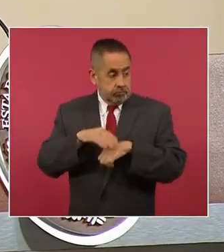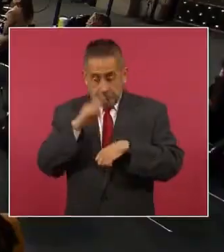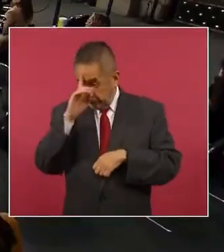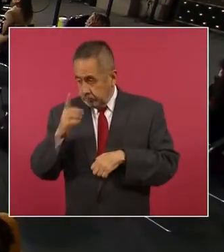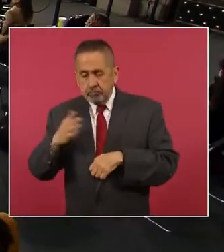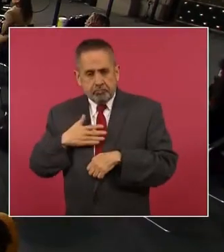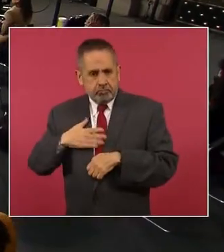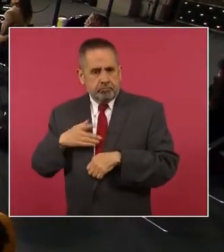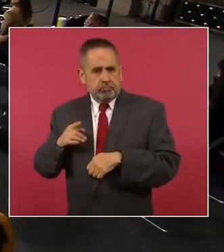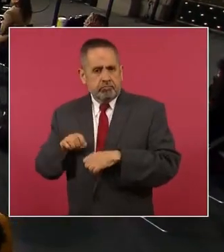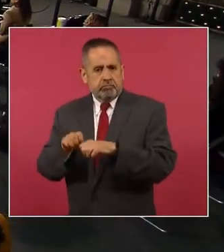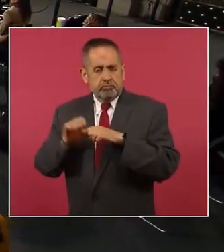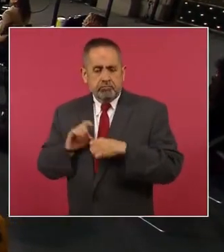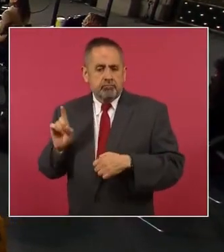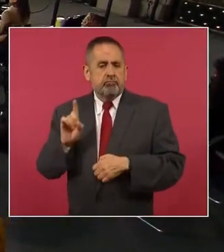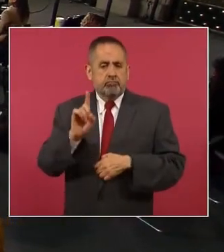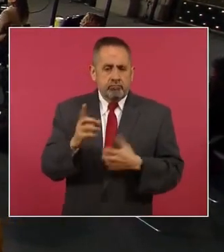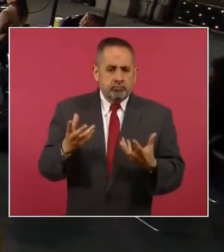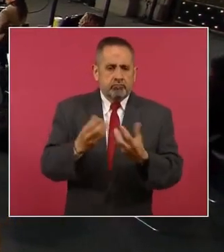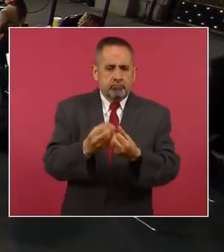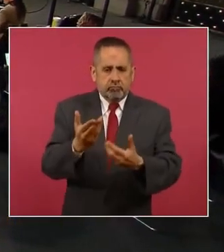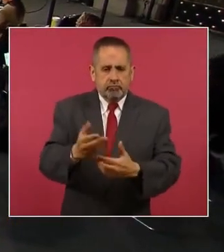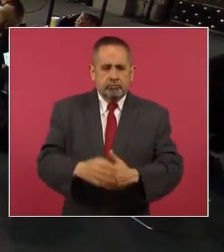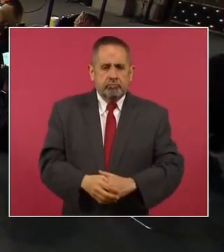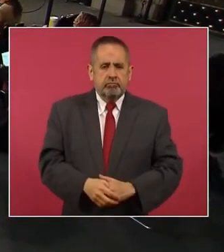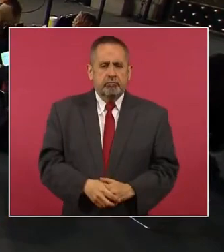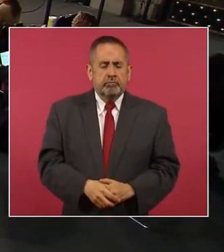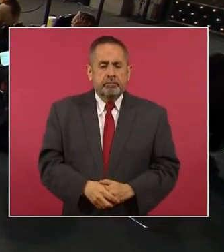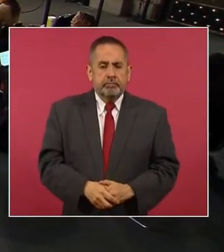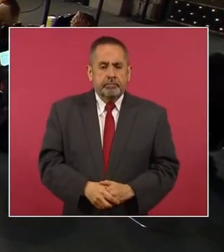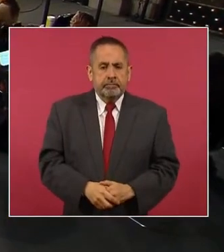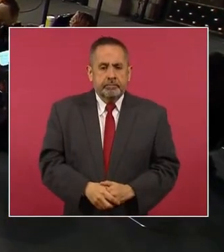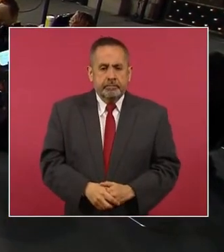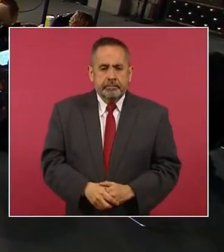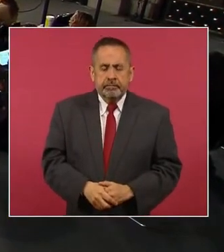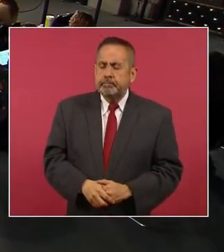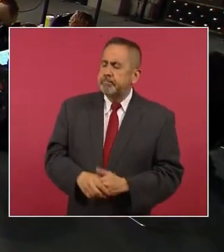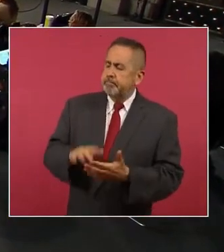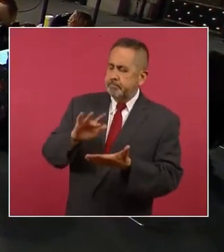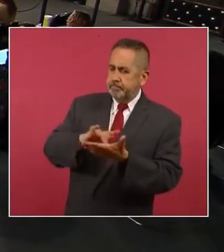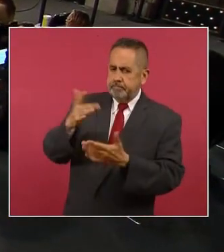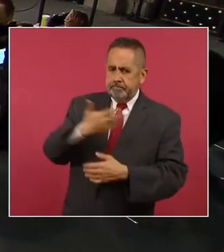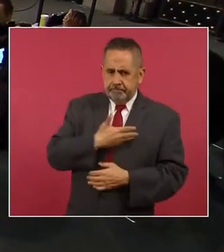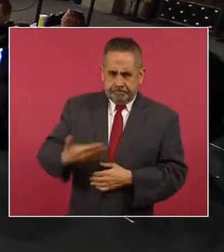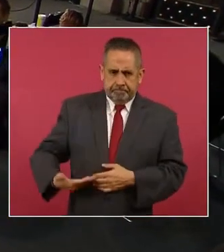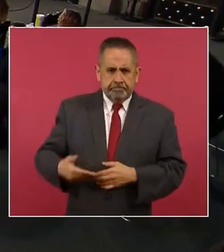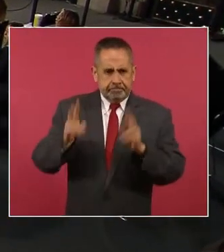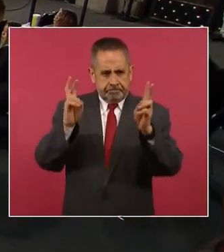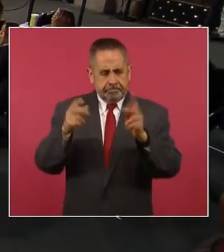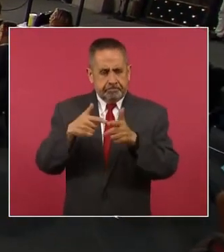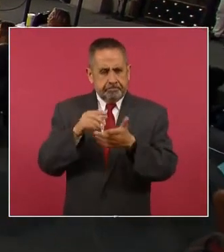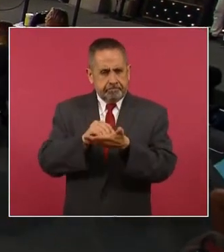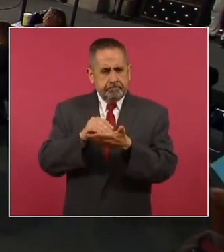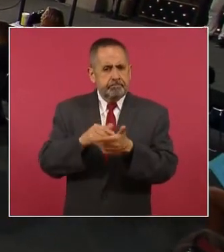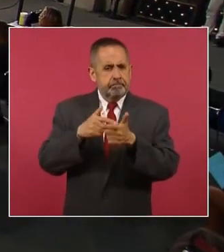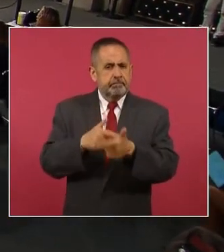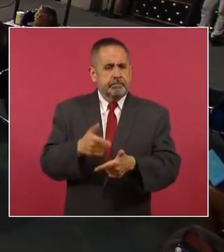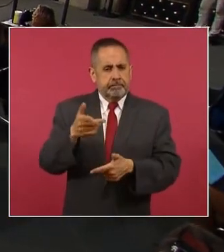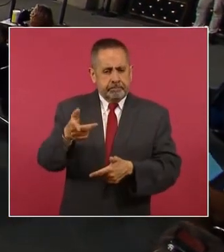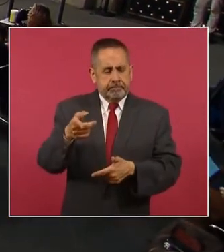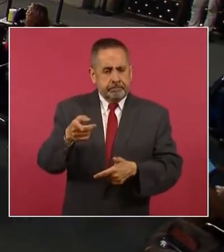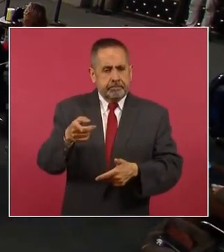considera. Ok, gracias, presidente, por el tema, por seguir el